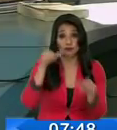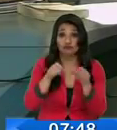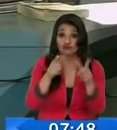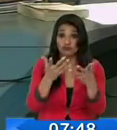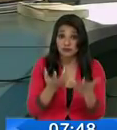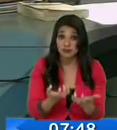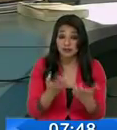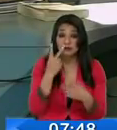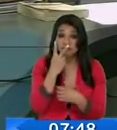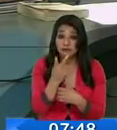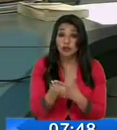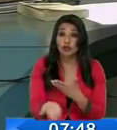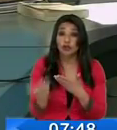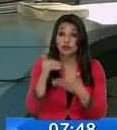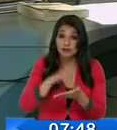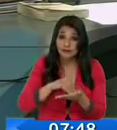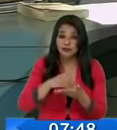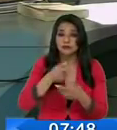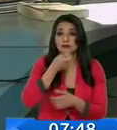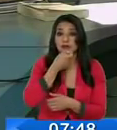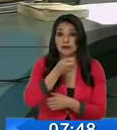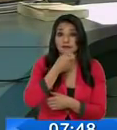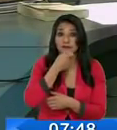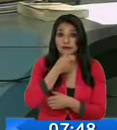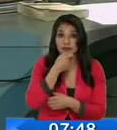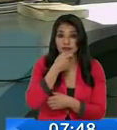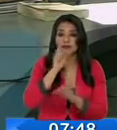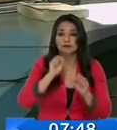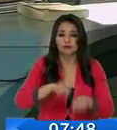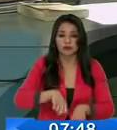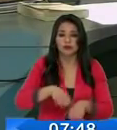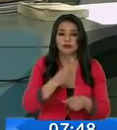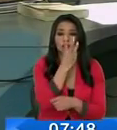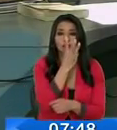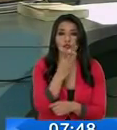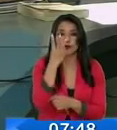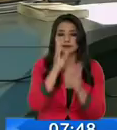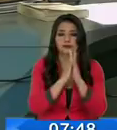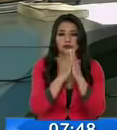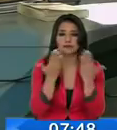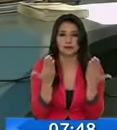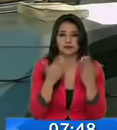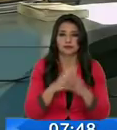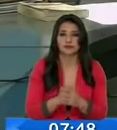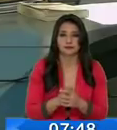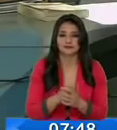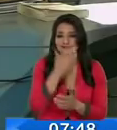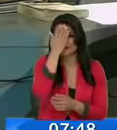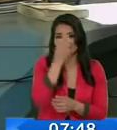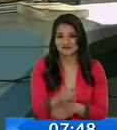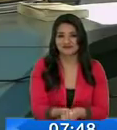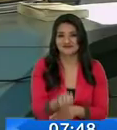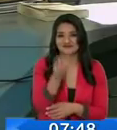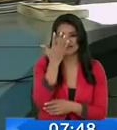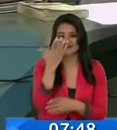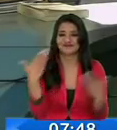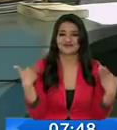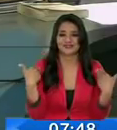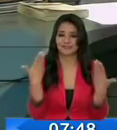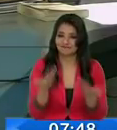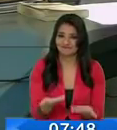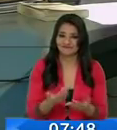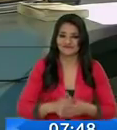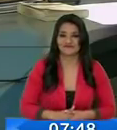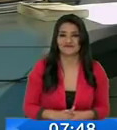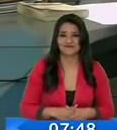deseen ver estas entrevistas de Ecuador Radio, en la página web de El Comercio. Muy buen día, felicidades.